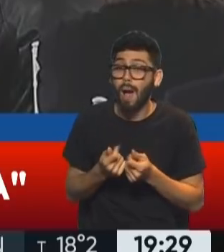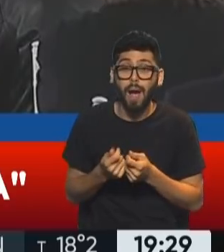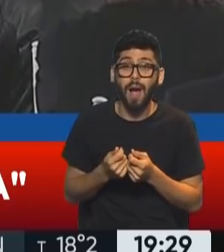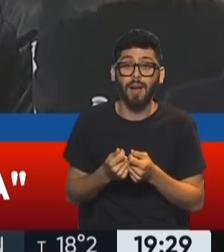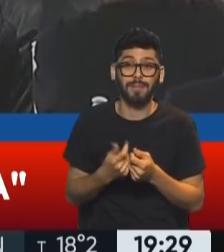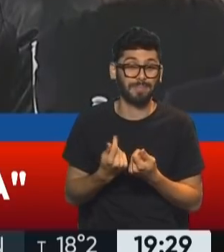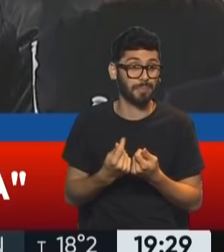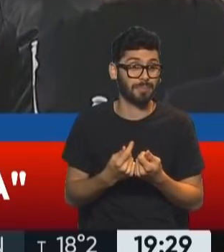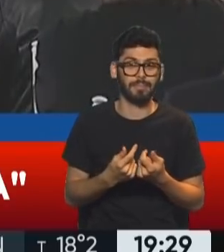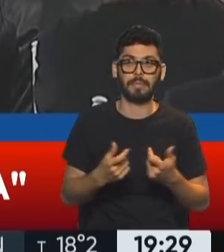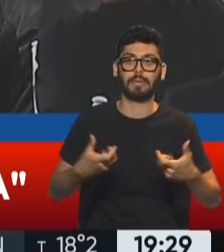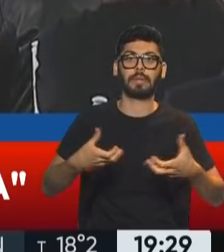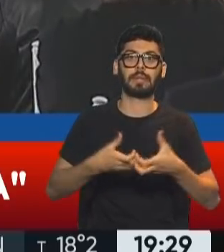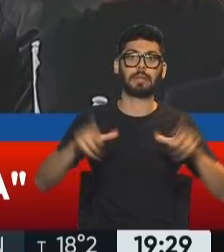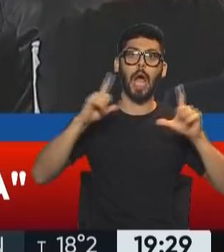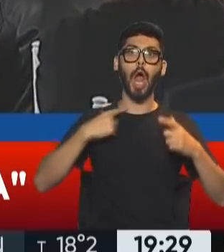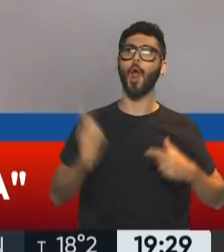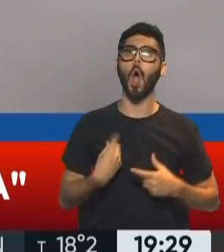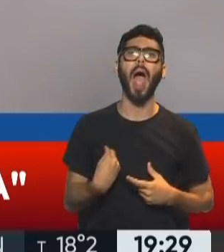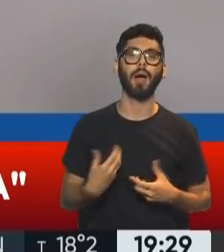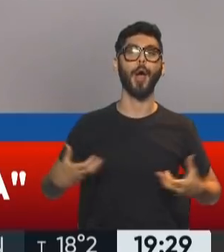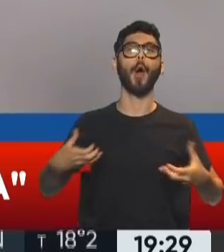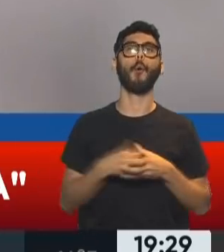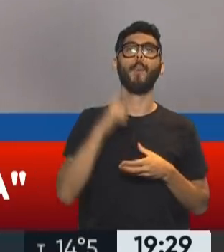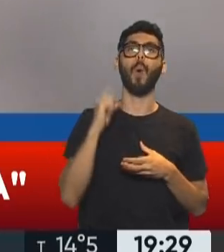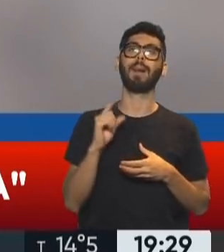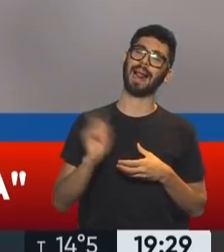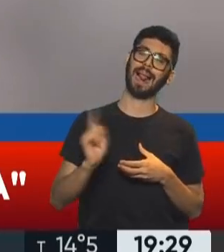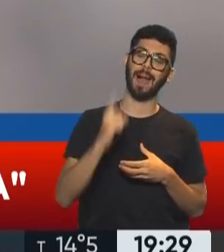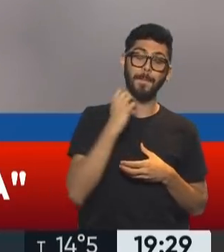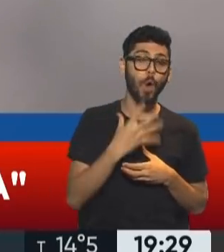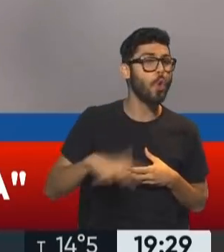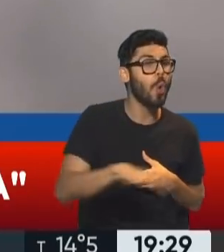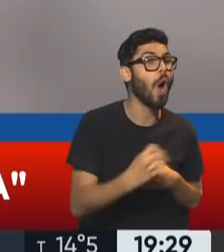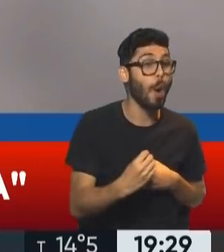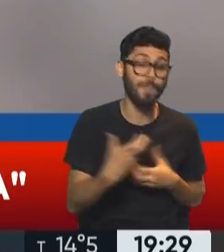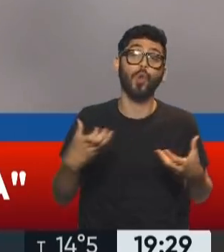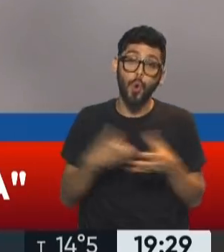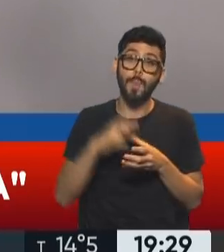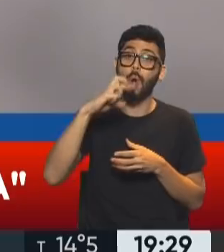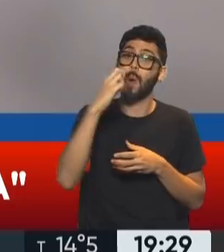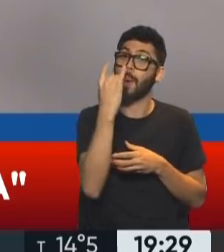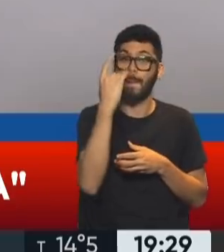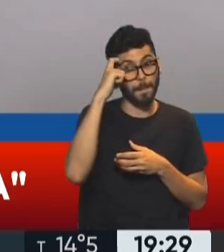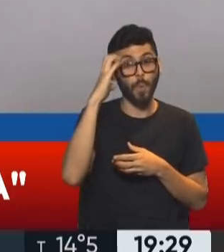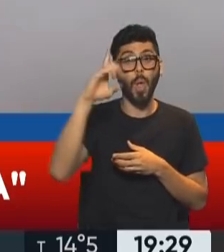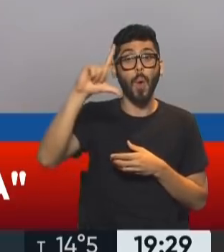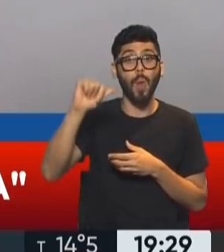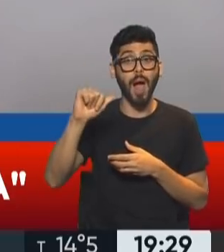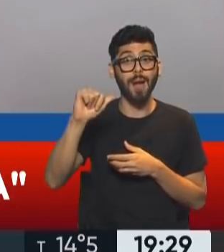llamarse el Grupo de WhatsApp sonaba horrible. Entonces preferimos llamarnos como el lugar de encuentro, el Grupo de Puebla. Para entonces yo ya era